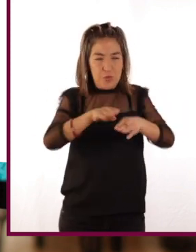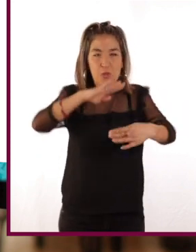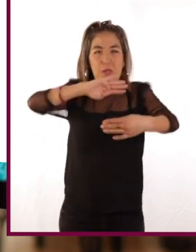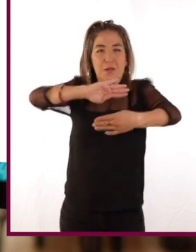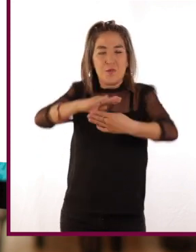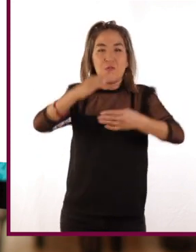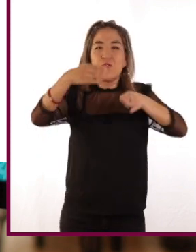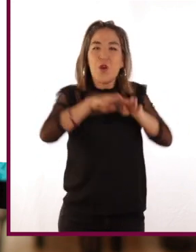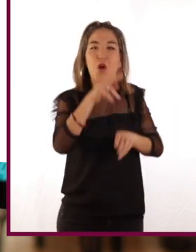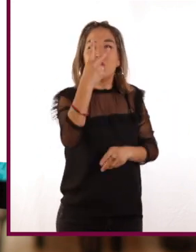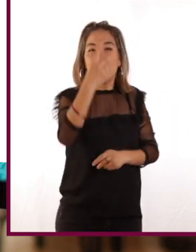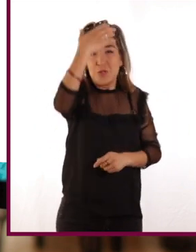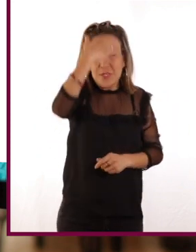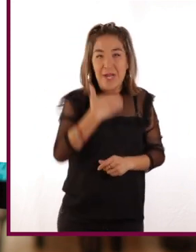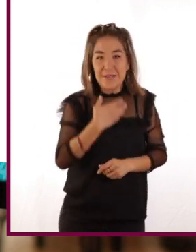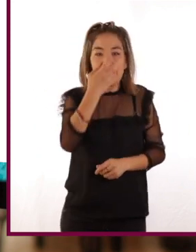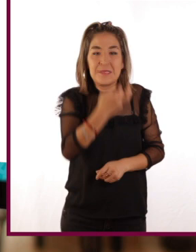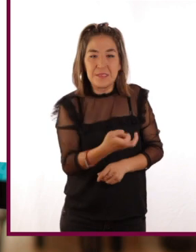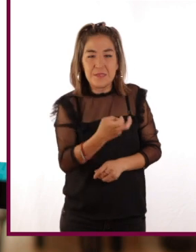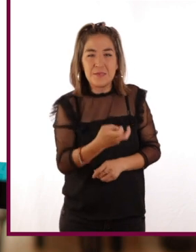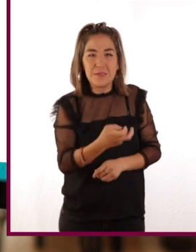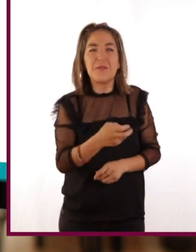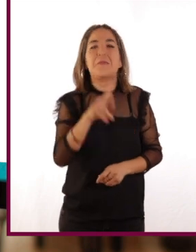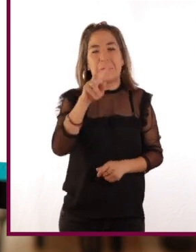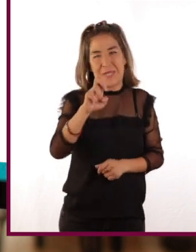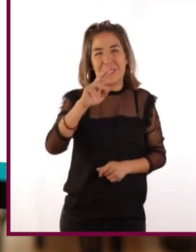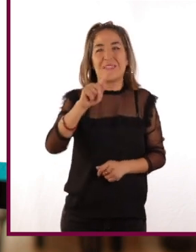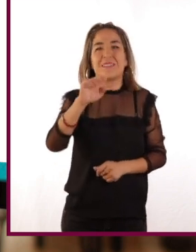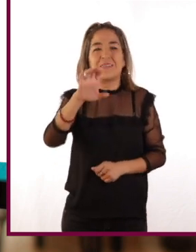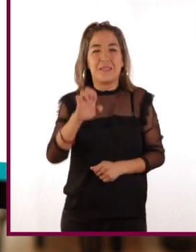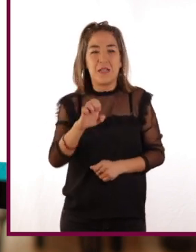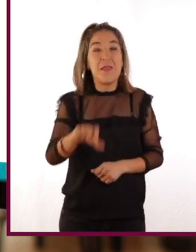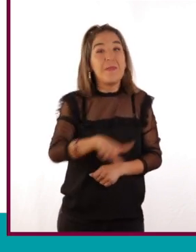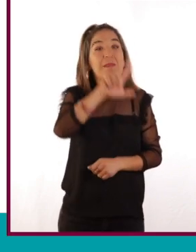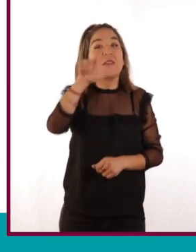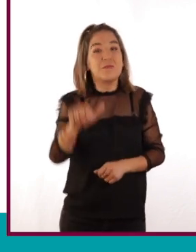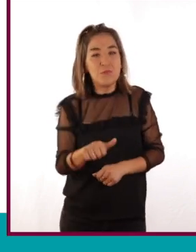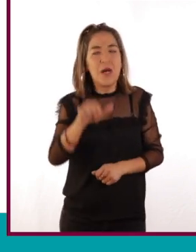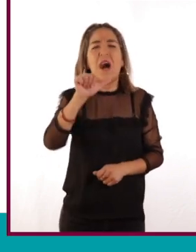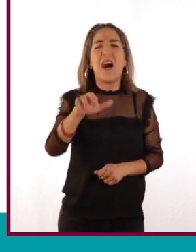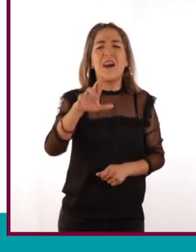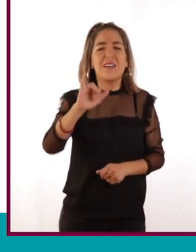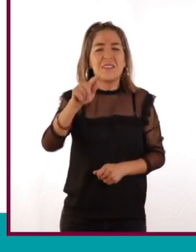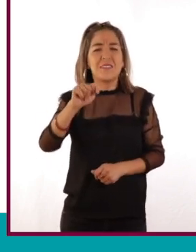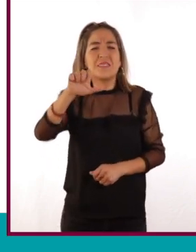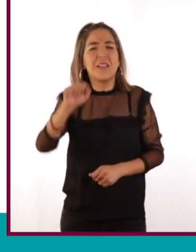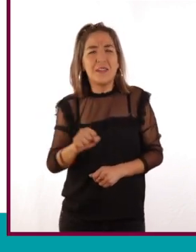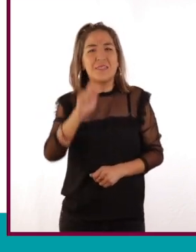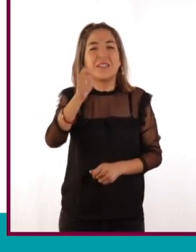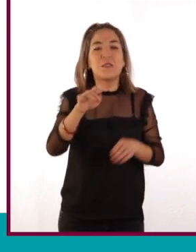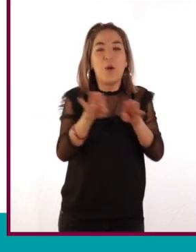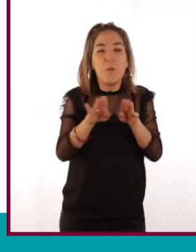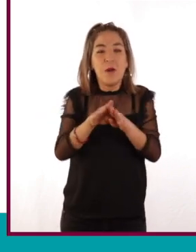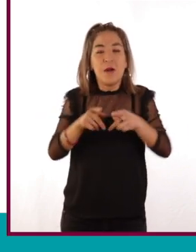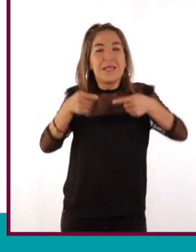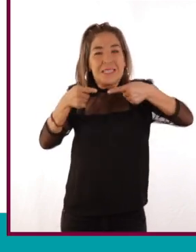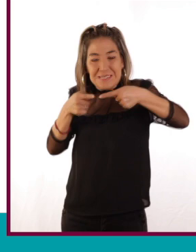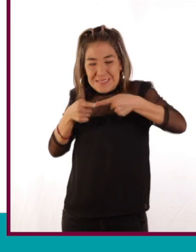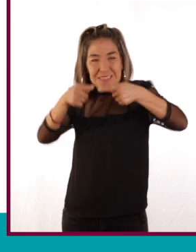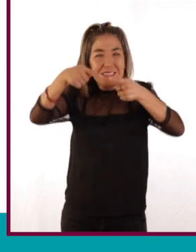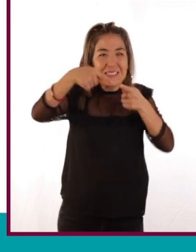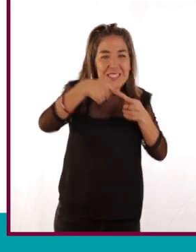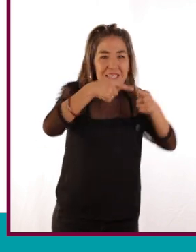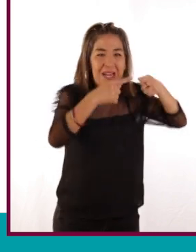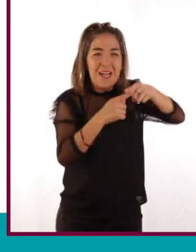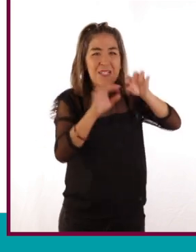las caras, donde se juntan más de 2 caras, ¿no? Esos son los vértices. Después, las aristas son como las